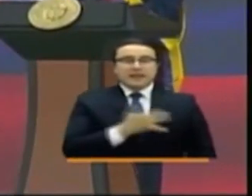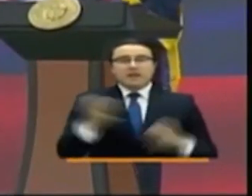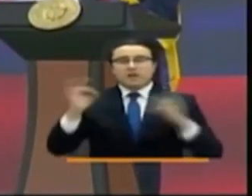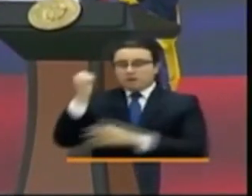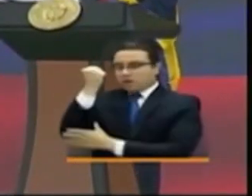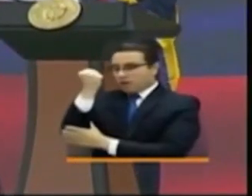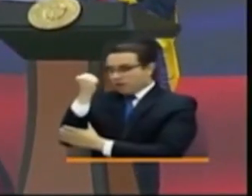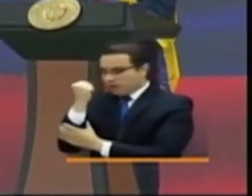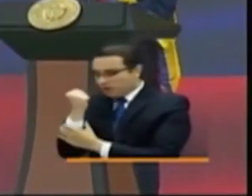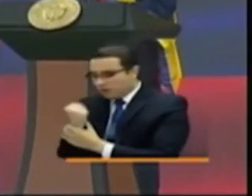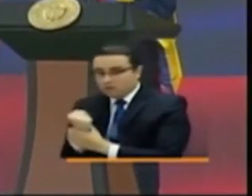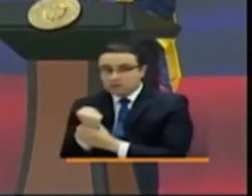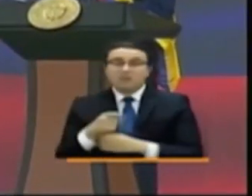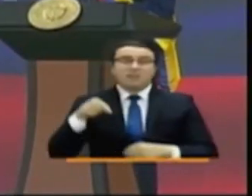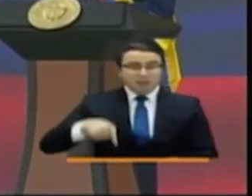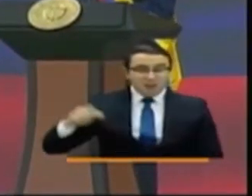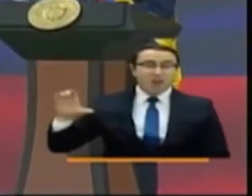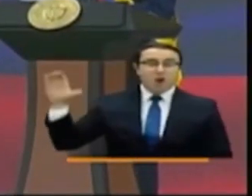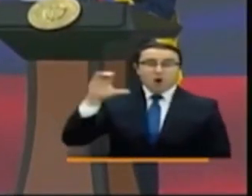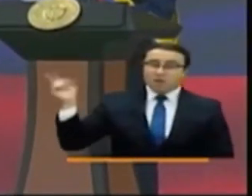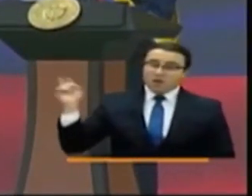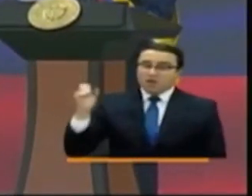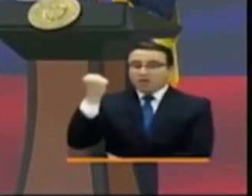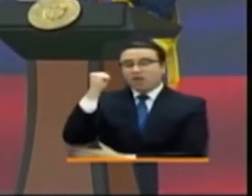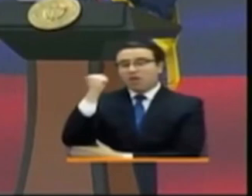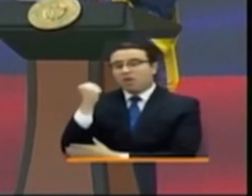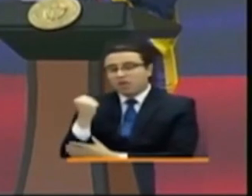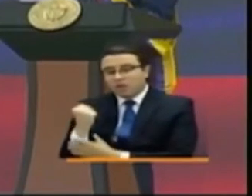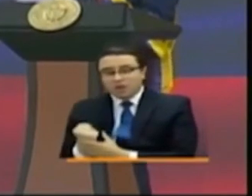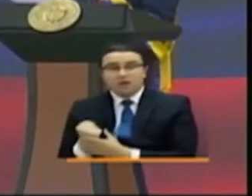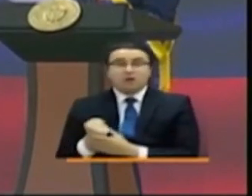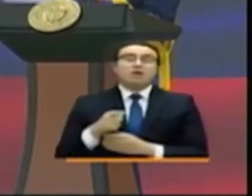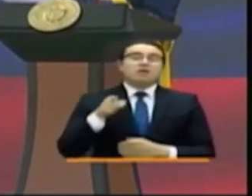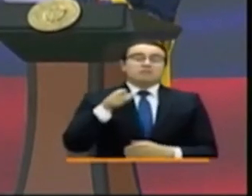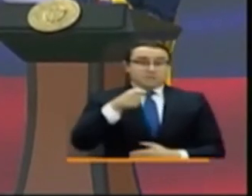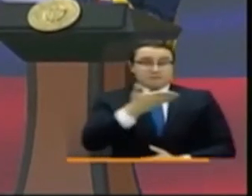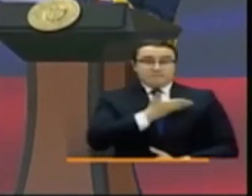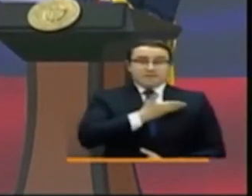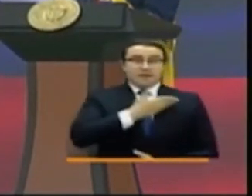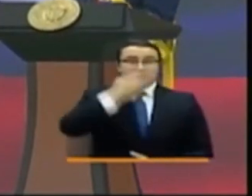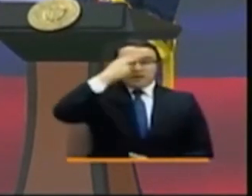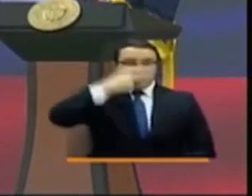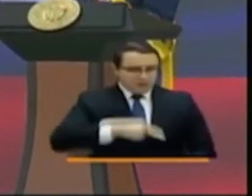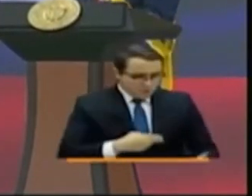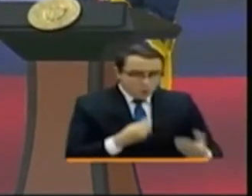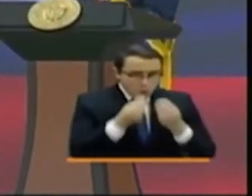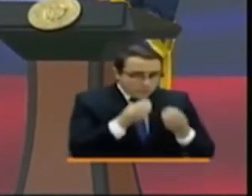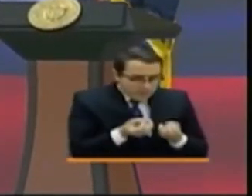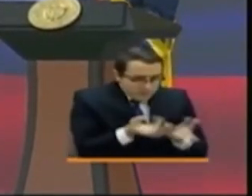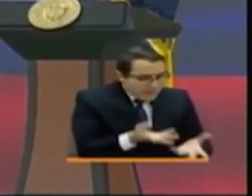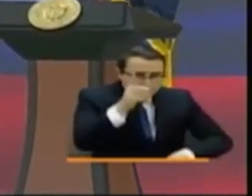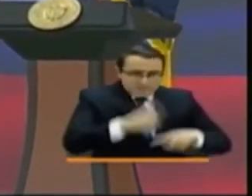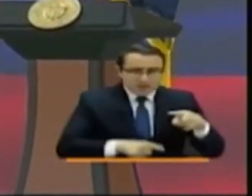acumula siglos de padecimiento. Una madre que no puede darle de comer a su hijo lo padece. Un